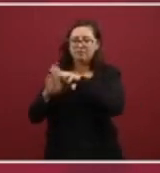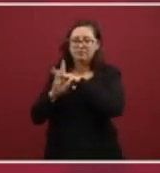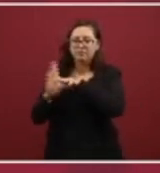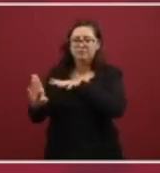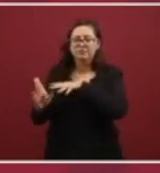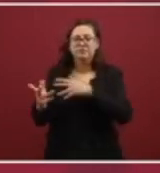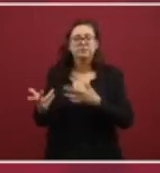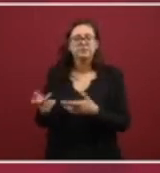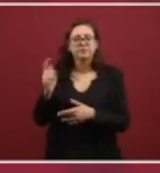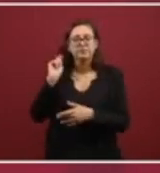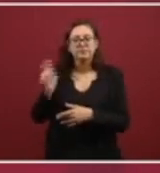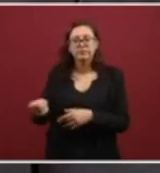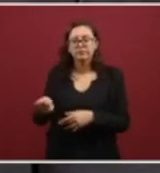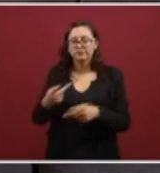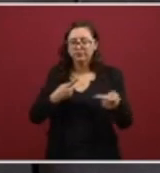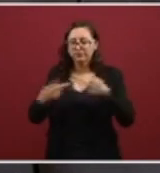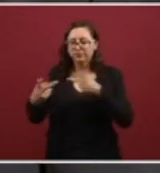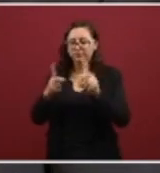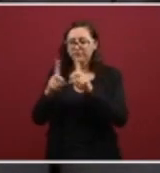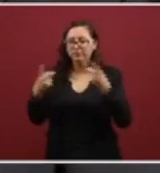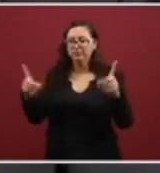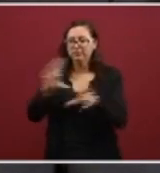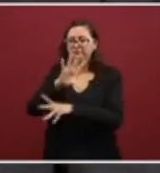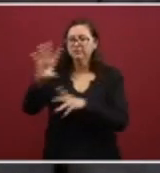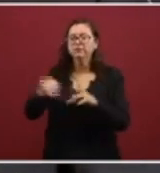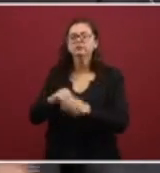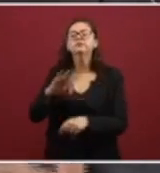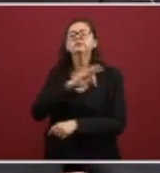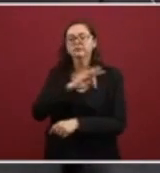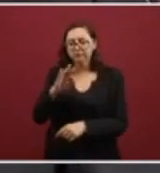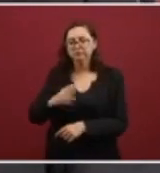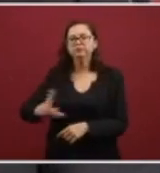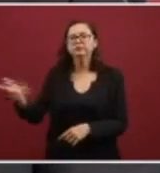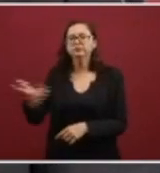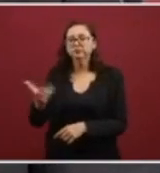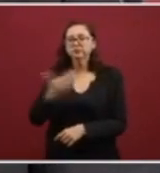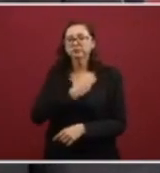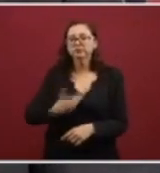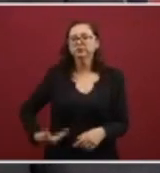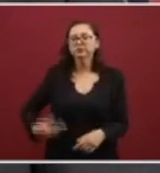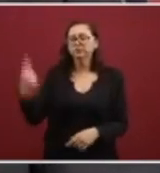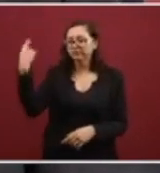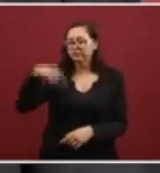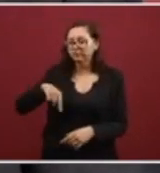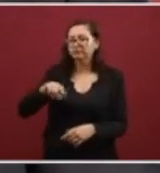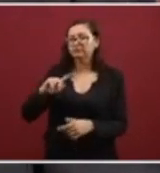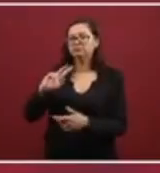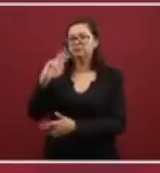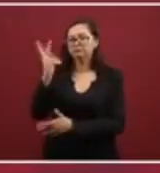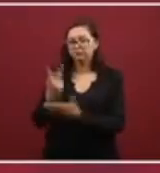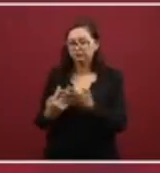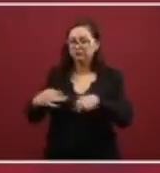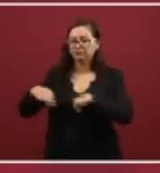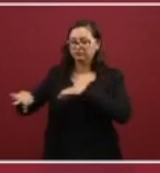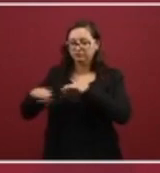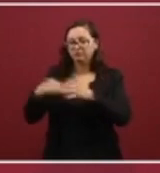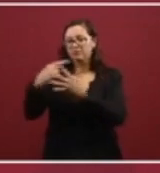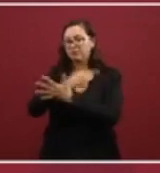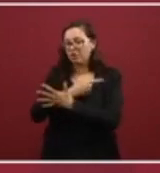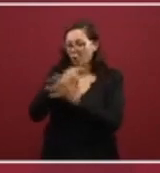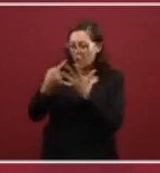dijimos en nuestro plan de desarrollo integral se pueda llevar a cabo, lo que nos ordenó el presidente respecto a programas de empleo, ofrecer